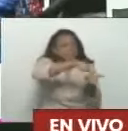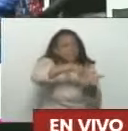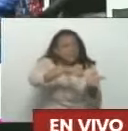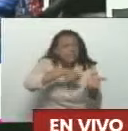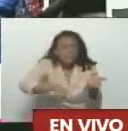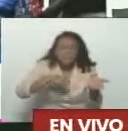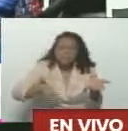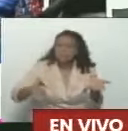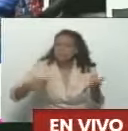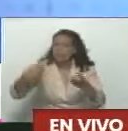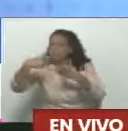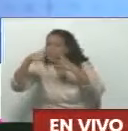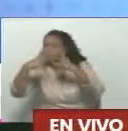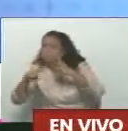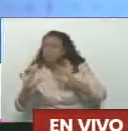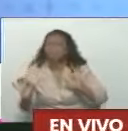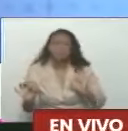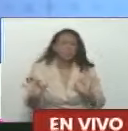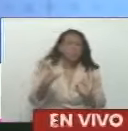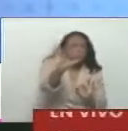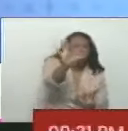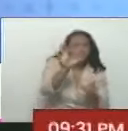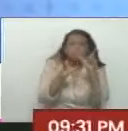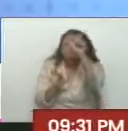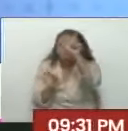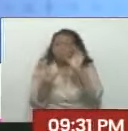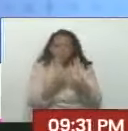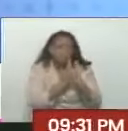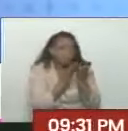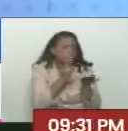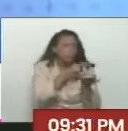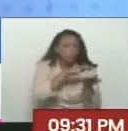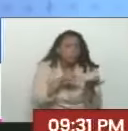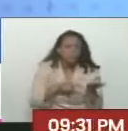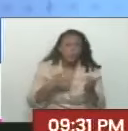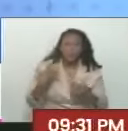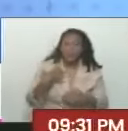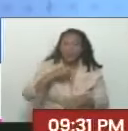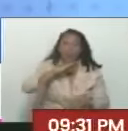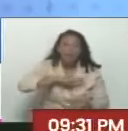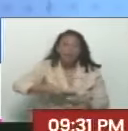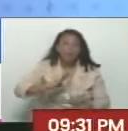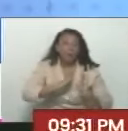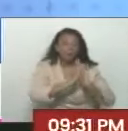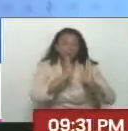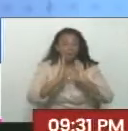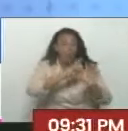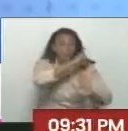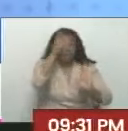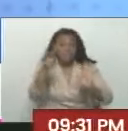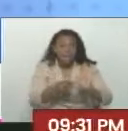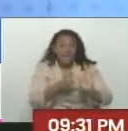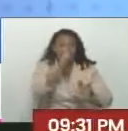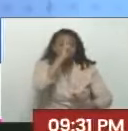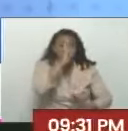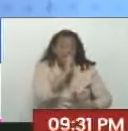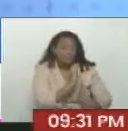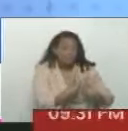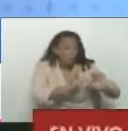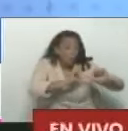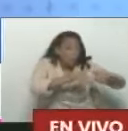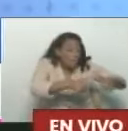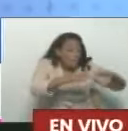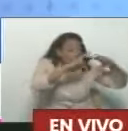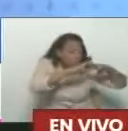Tomás Polanco Alcántara, que es una de las biografías cronológicas más completas, hecho bajo